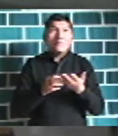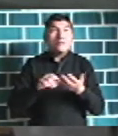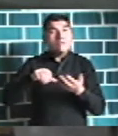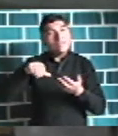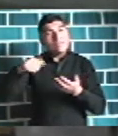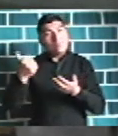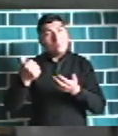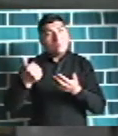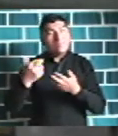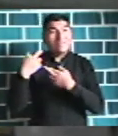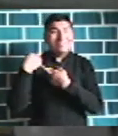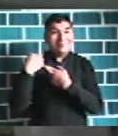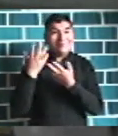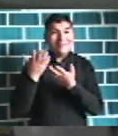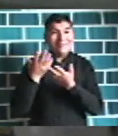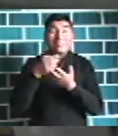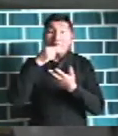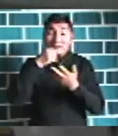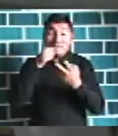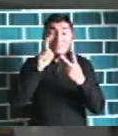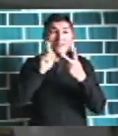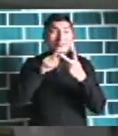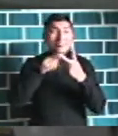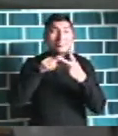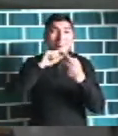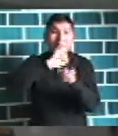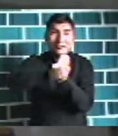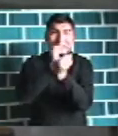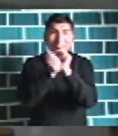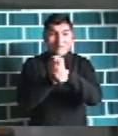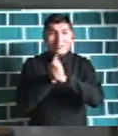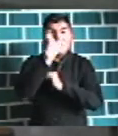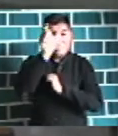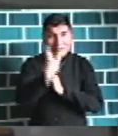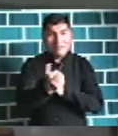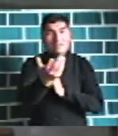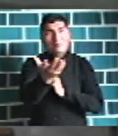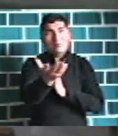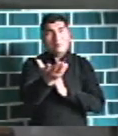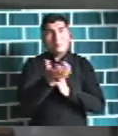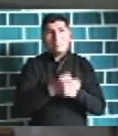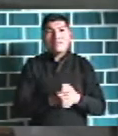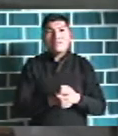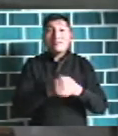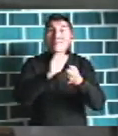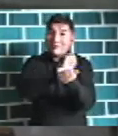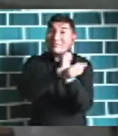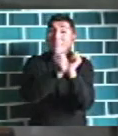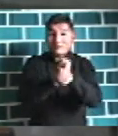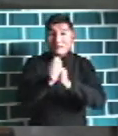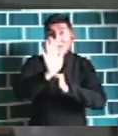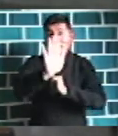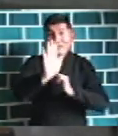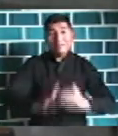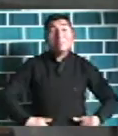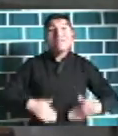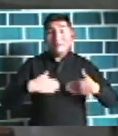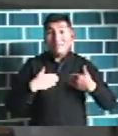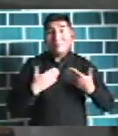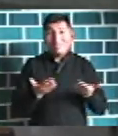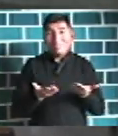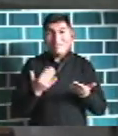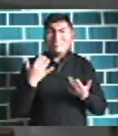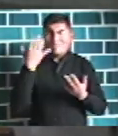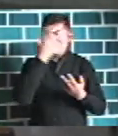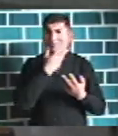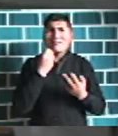otro dice convierte t cambia tu vida tan